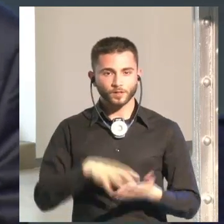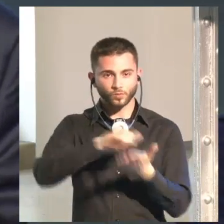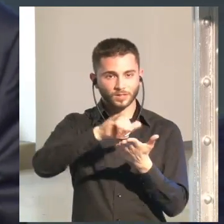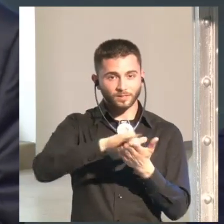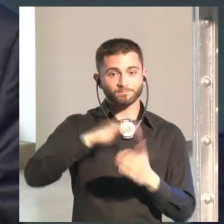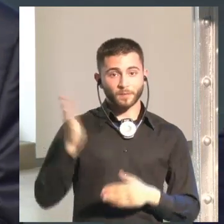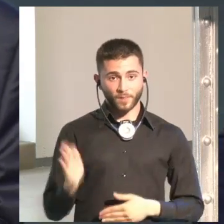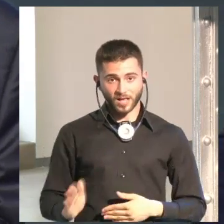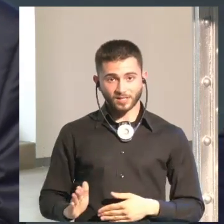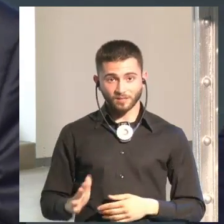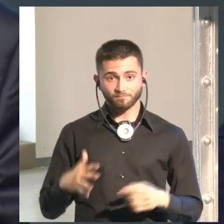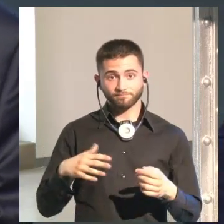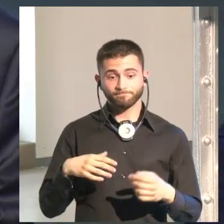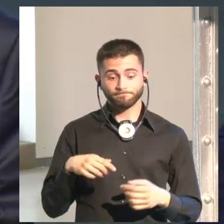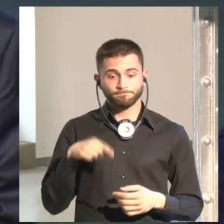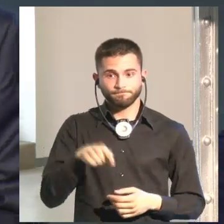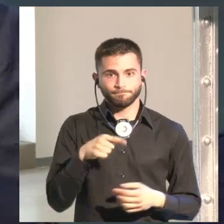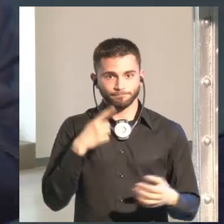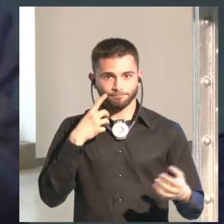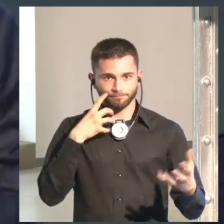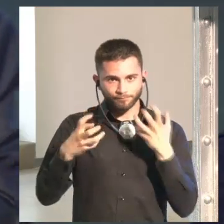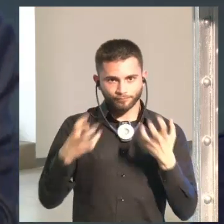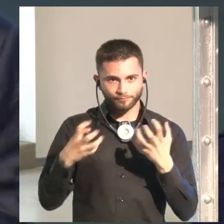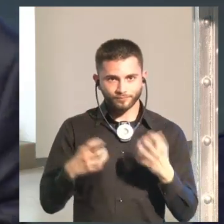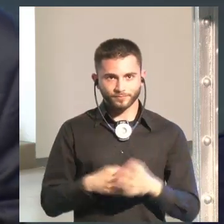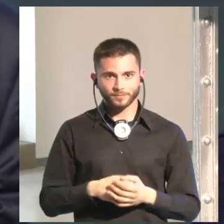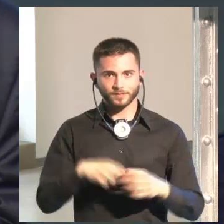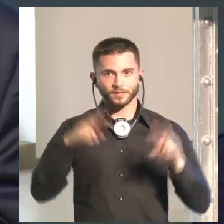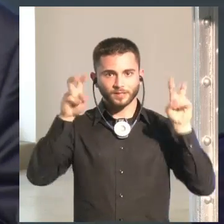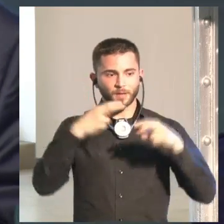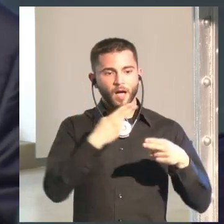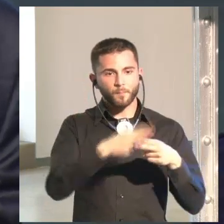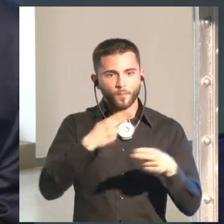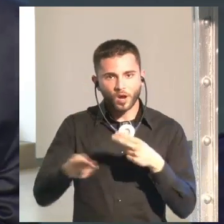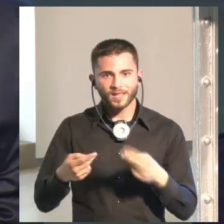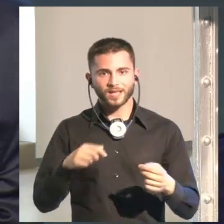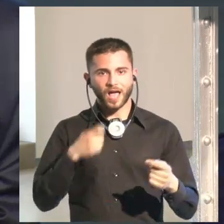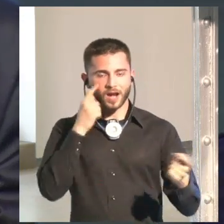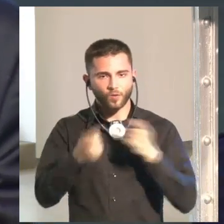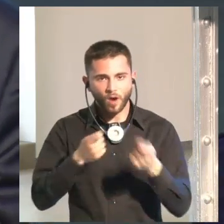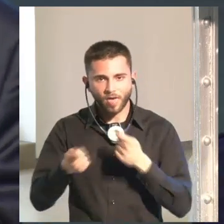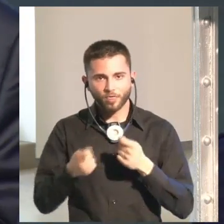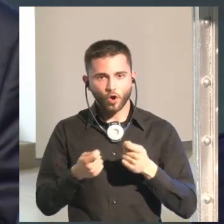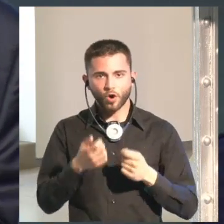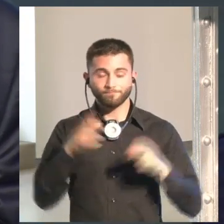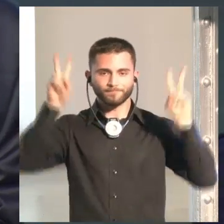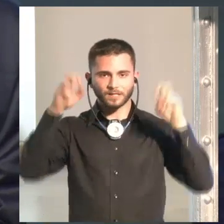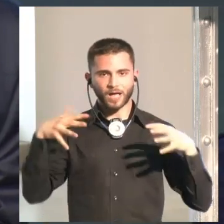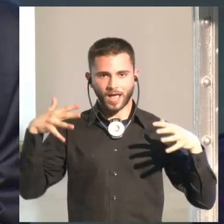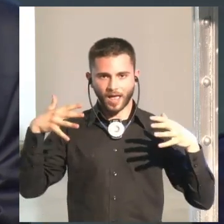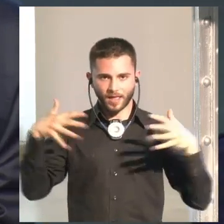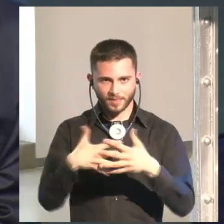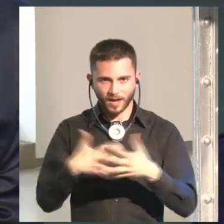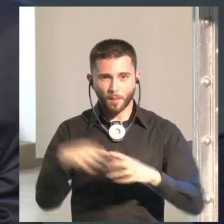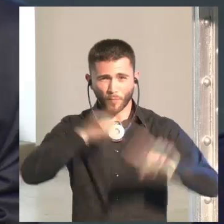en Brasil, pero que se pone en evidencia en cualquier tema de política o de regulación en materia de Internet. Entonces,